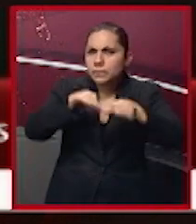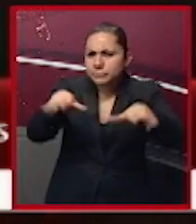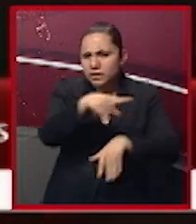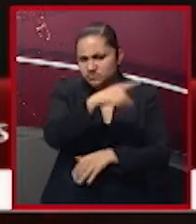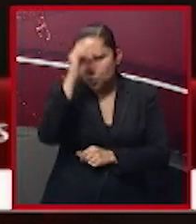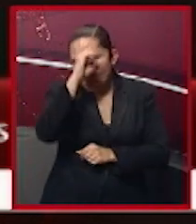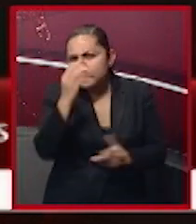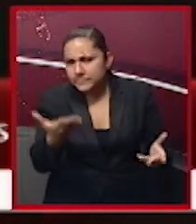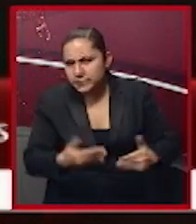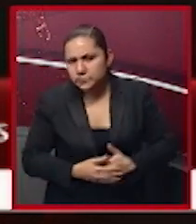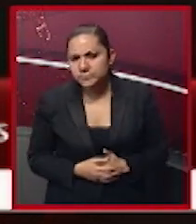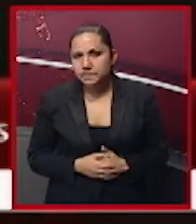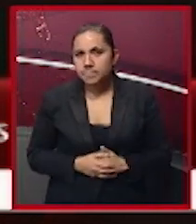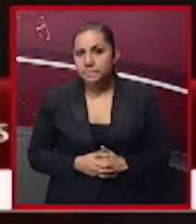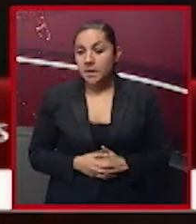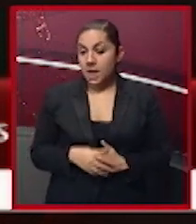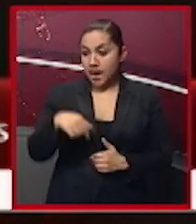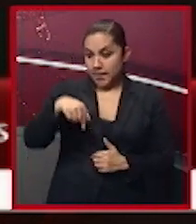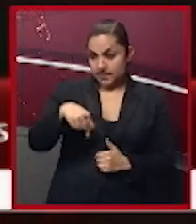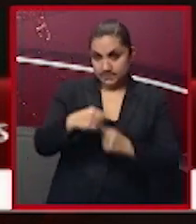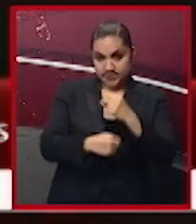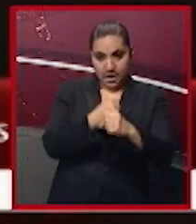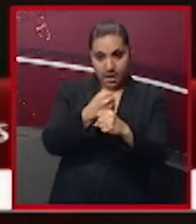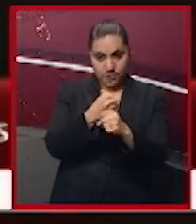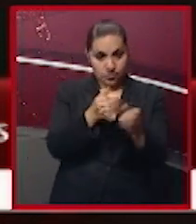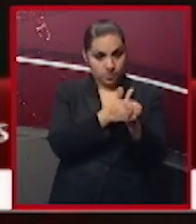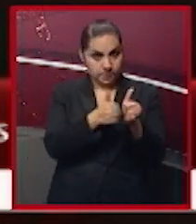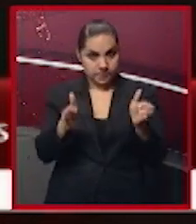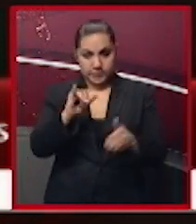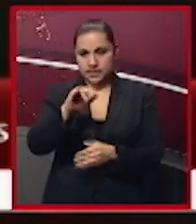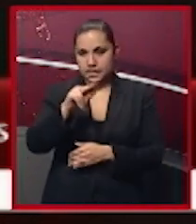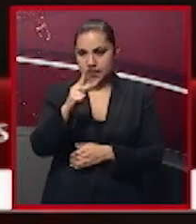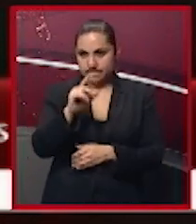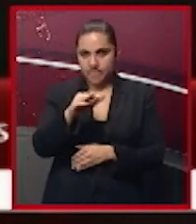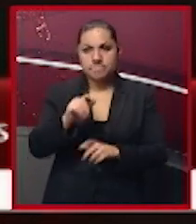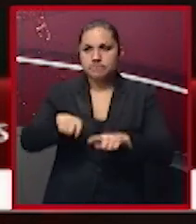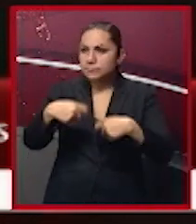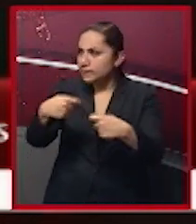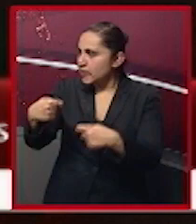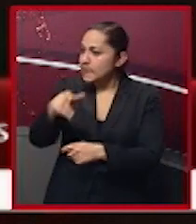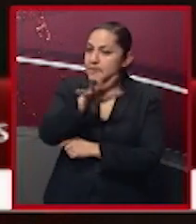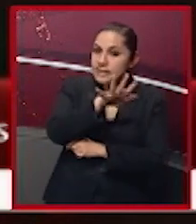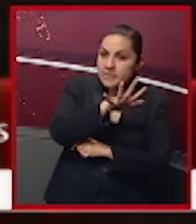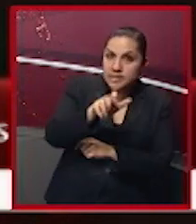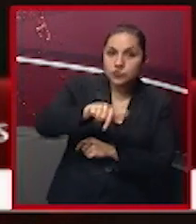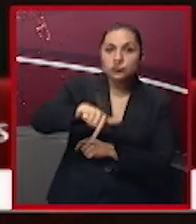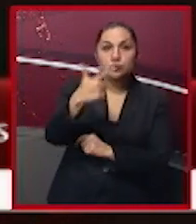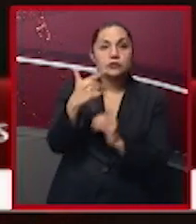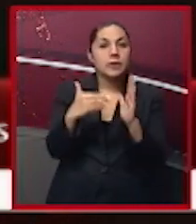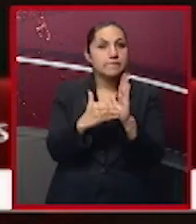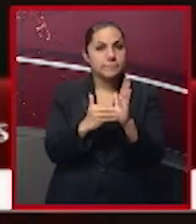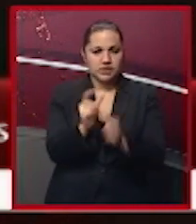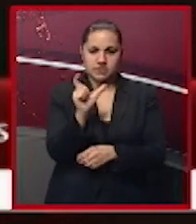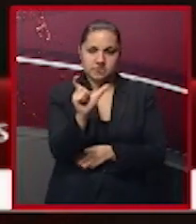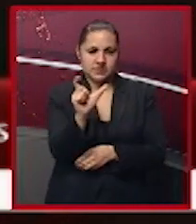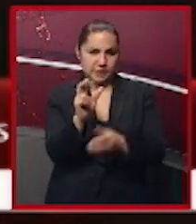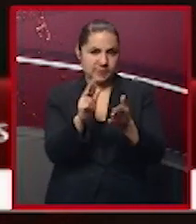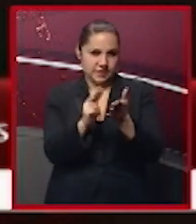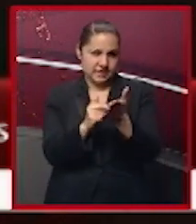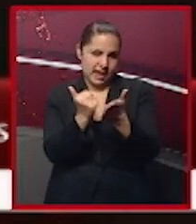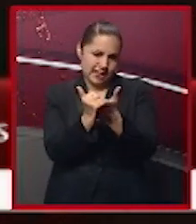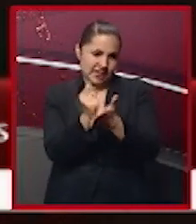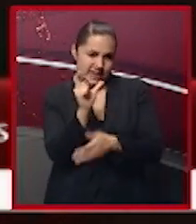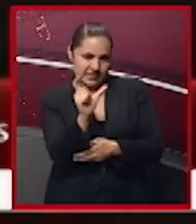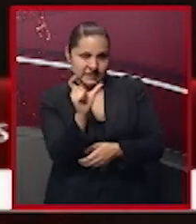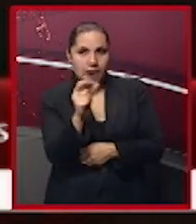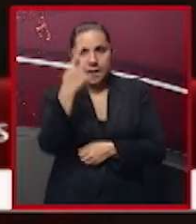el INAPAM ha entregado 512,000 tarjetas que ofrecen trato preferencial